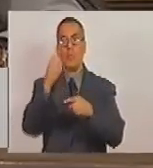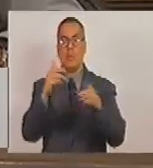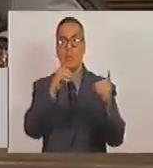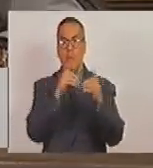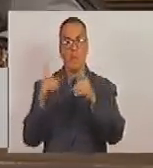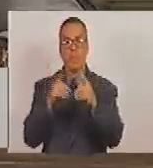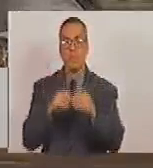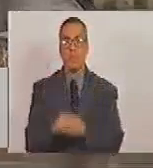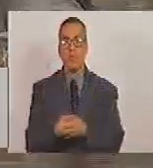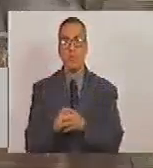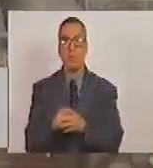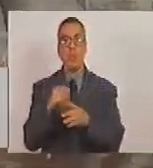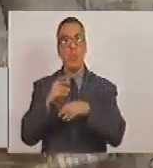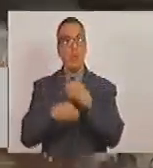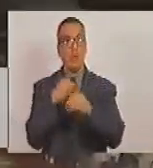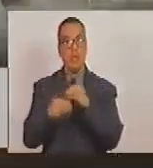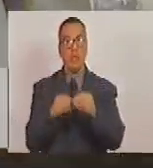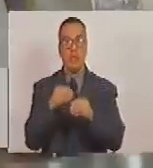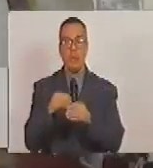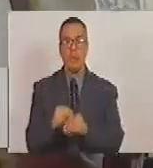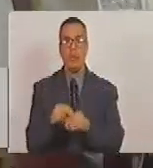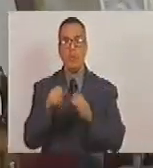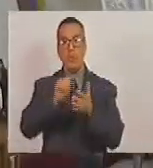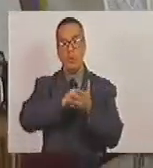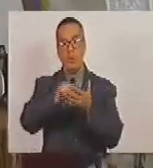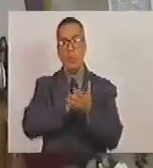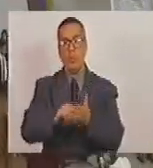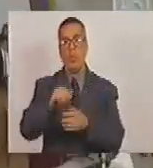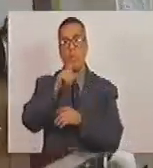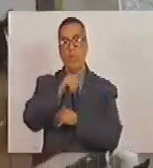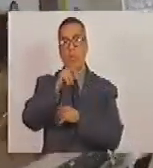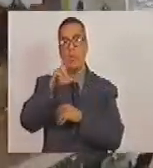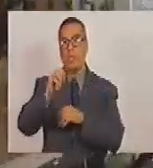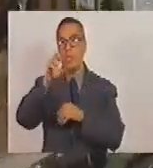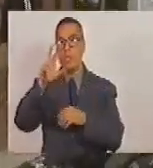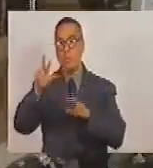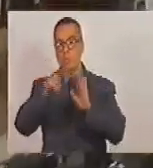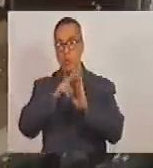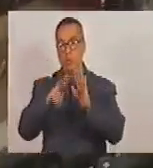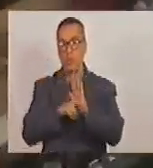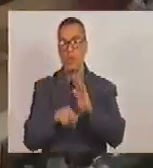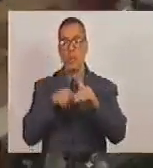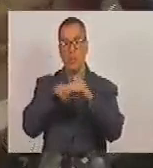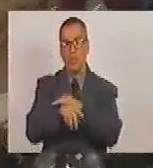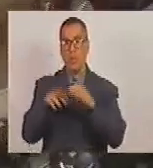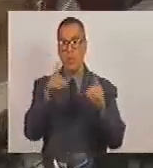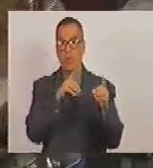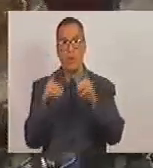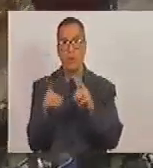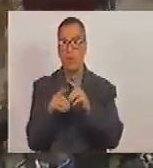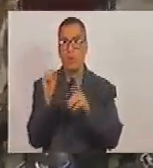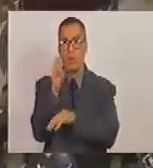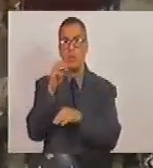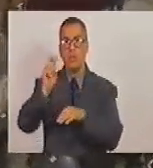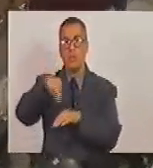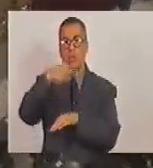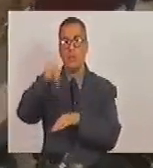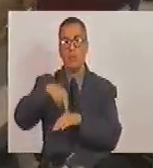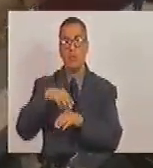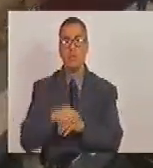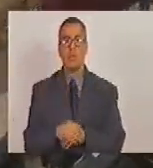discusión, de conformidad con lo establecido en el artículo 103 del Reglamento Interior y de Debates de la Asamblea